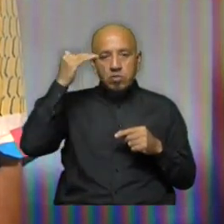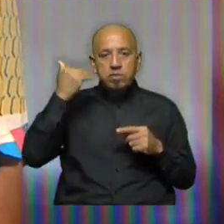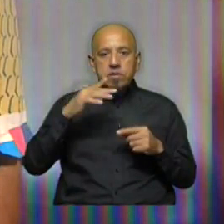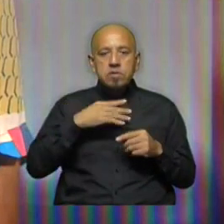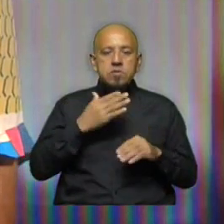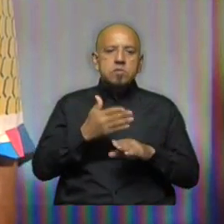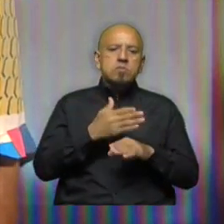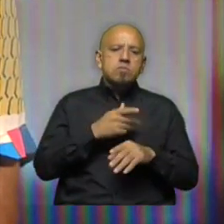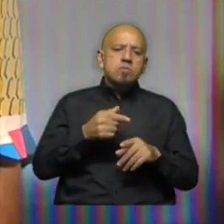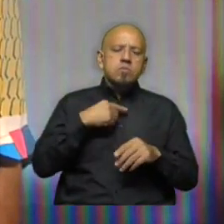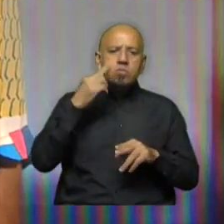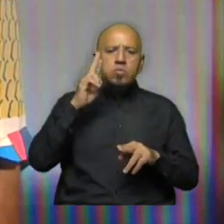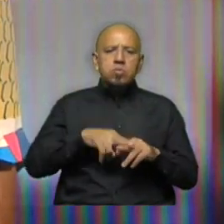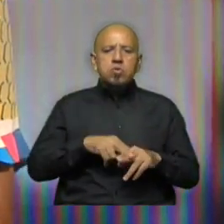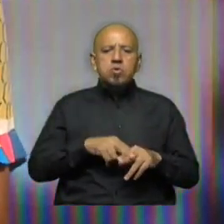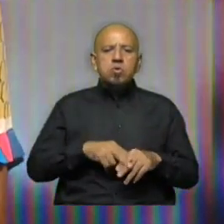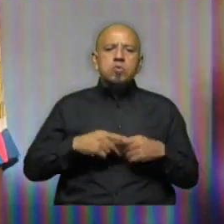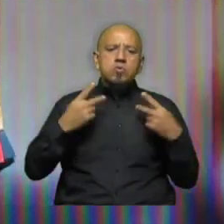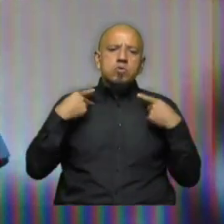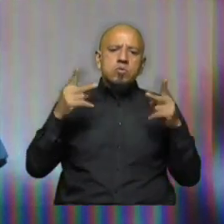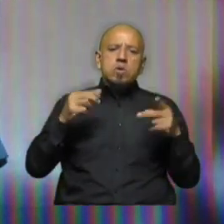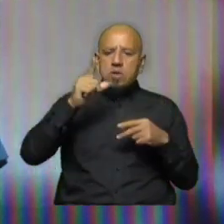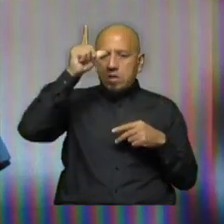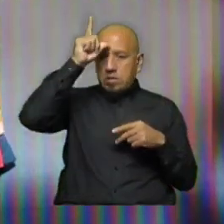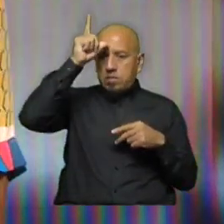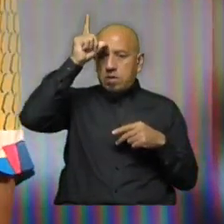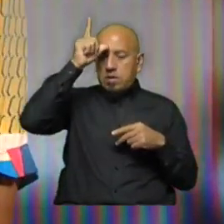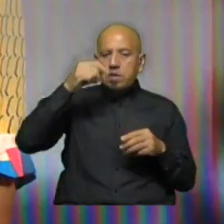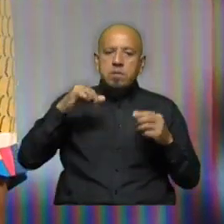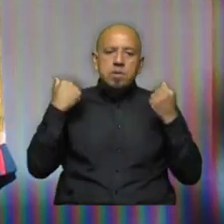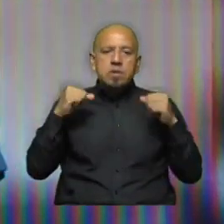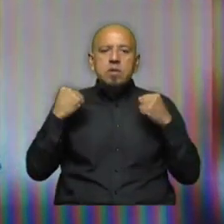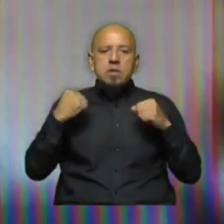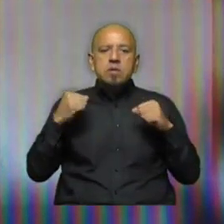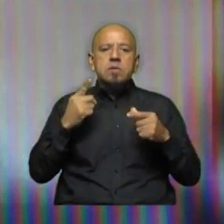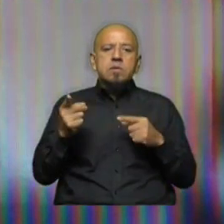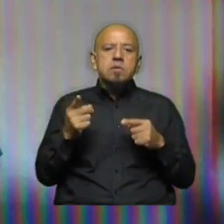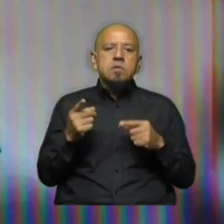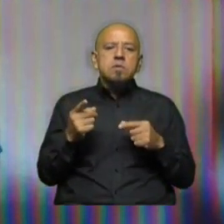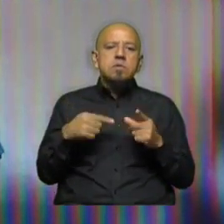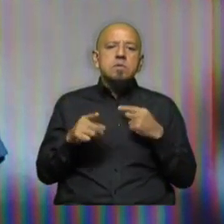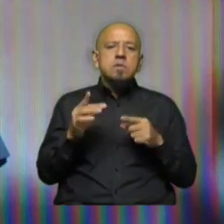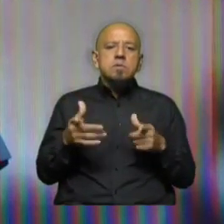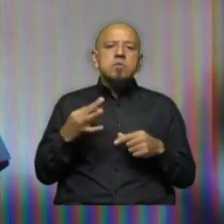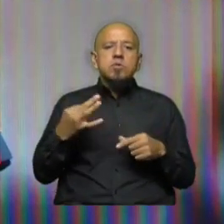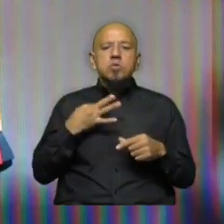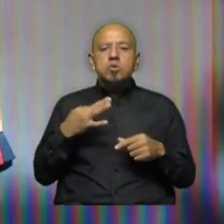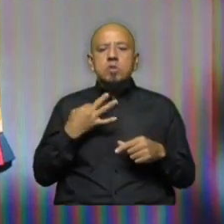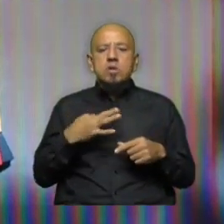temprana y que tiene una historia súper interesante en su viaje a Alemania a entrenar. Sí, y se quedó muchos años entrenando